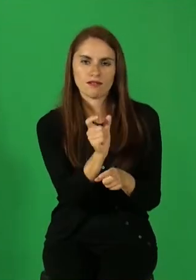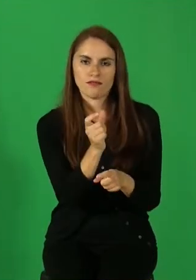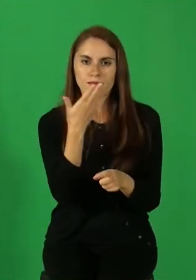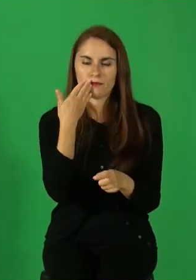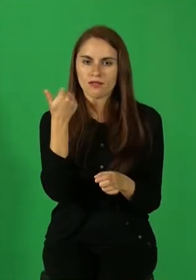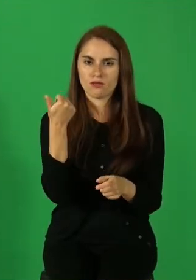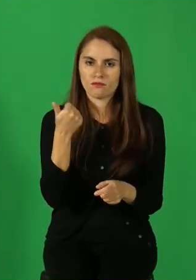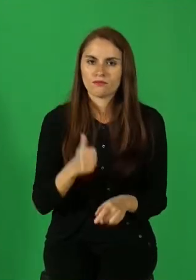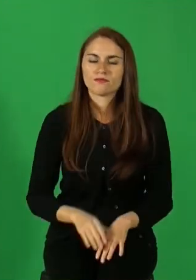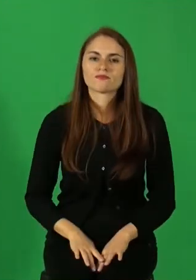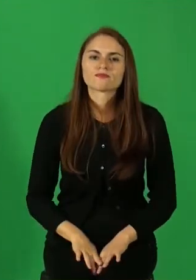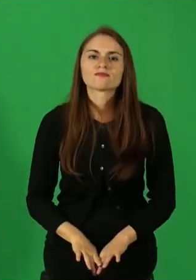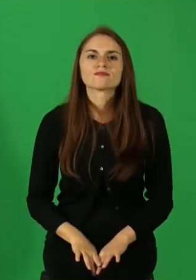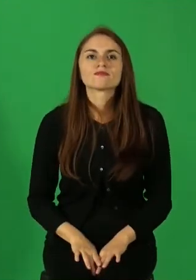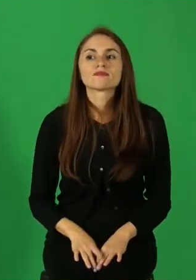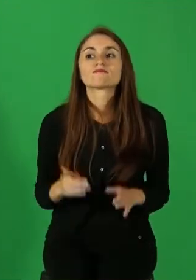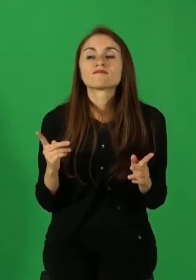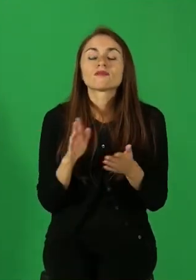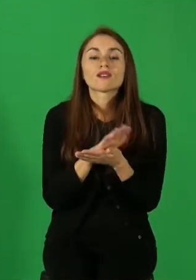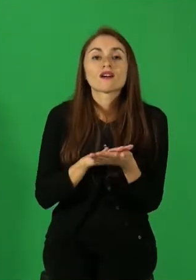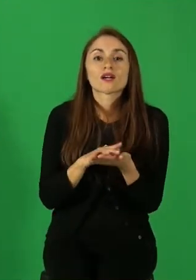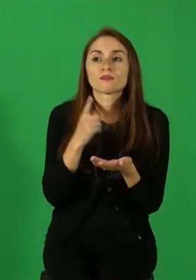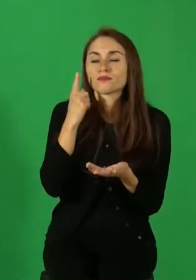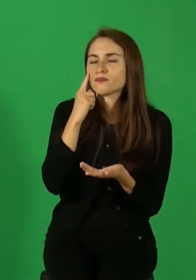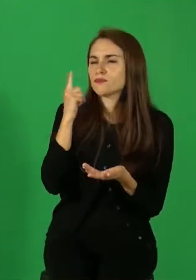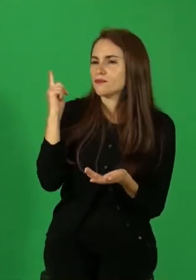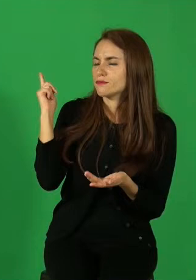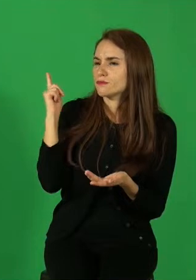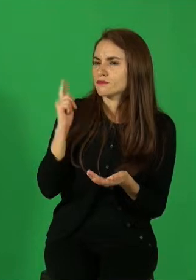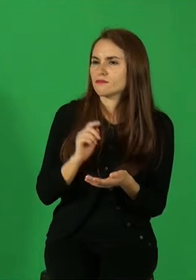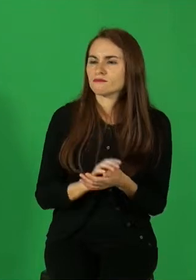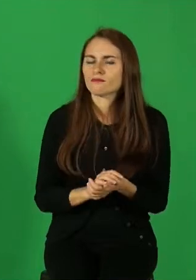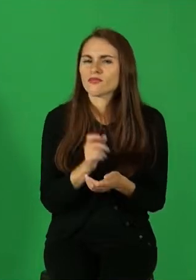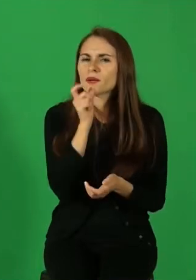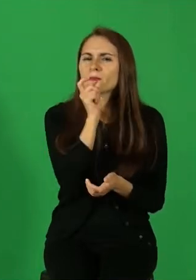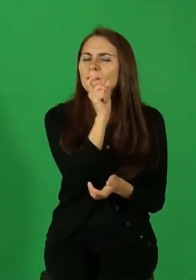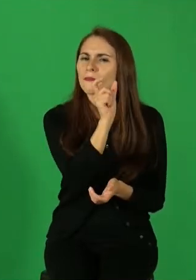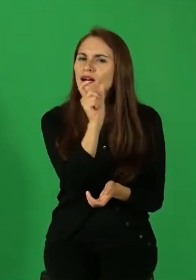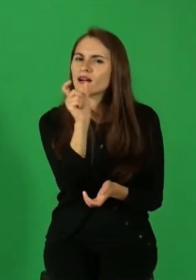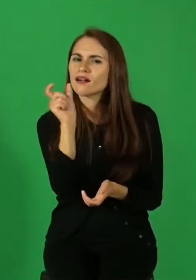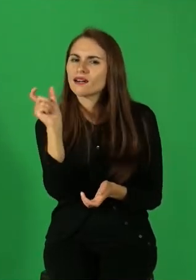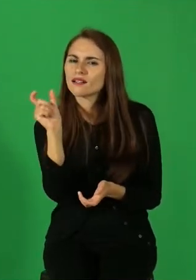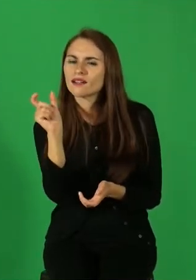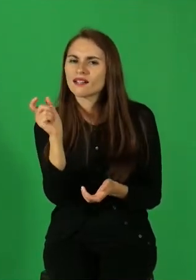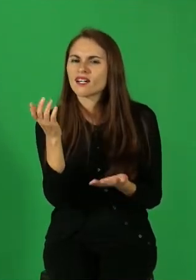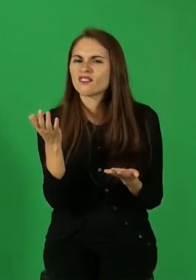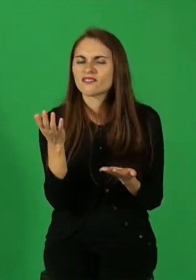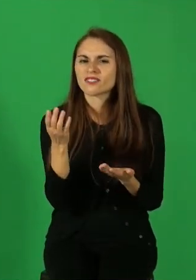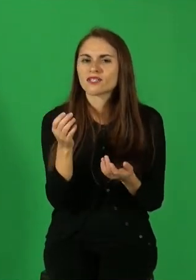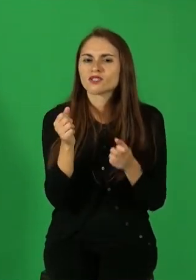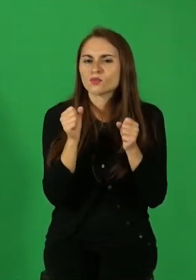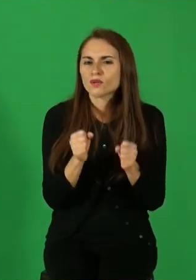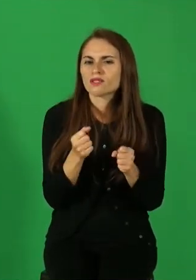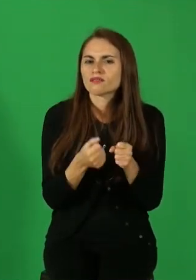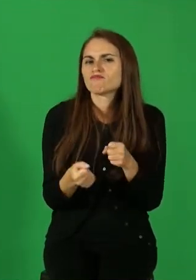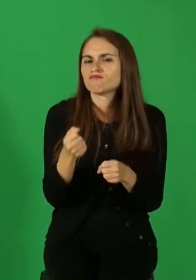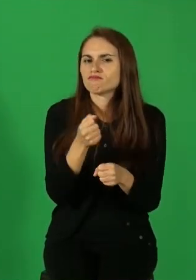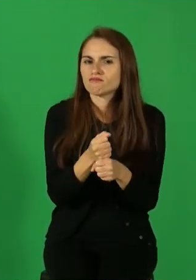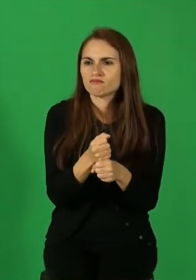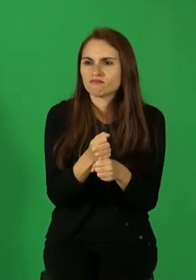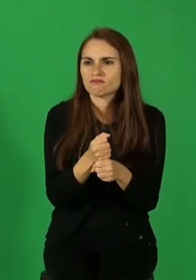Vamos a ver el siguiente ejemplo. ¿Qué palabras podríamos designarles